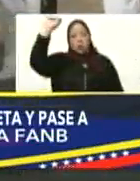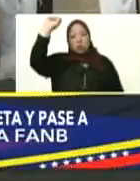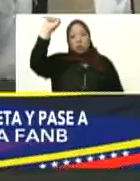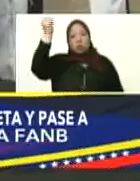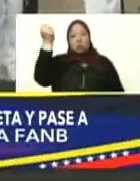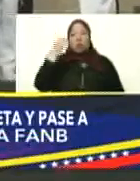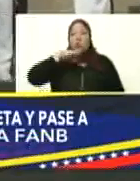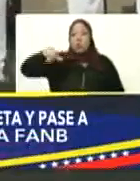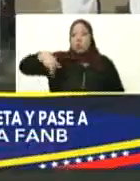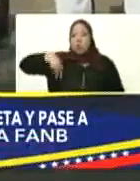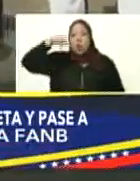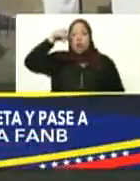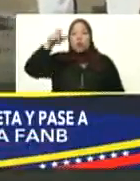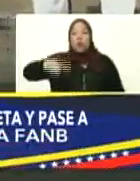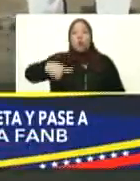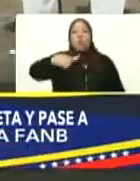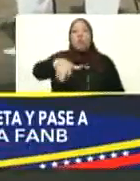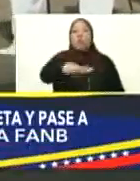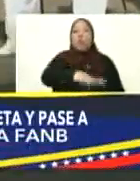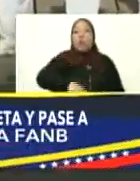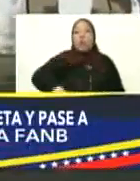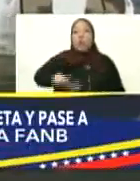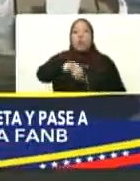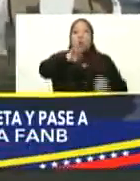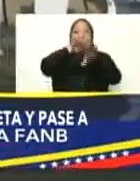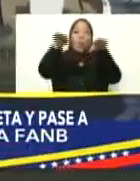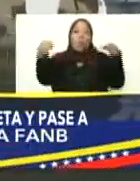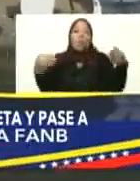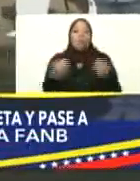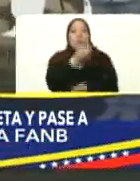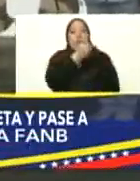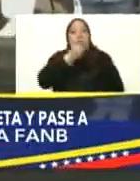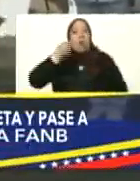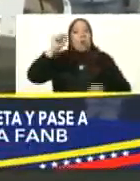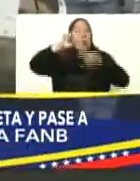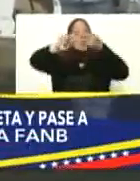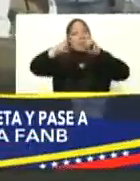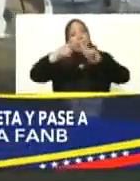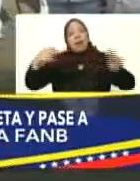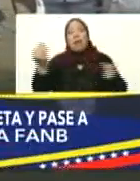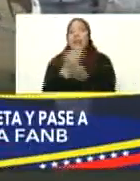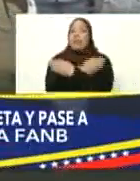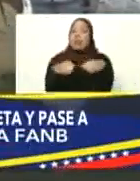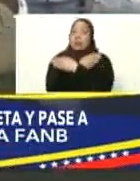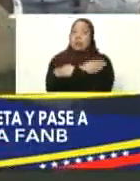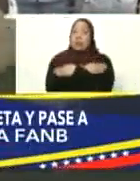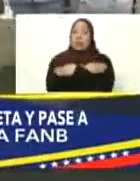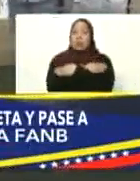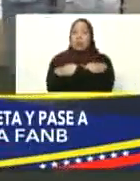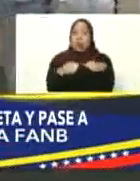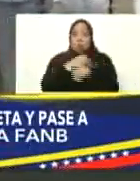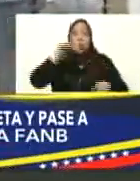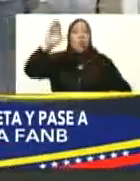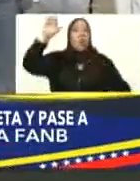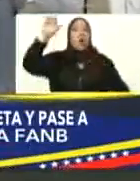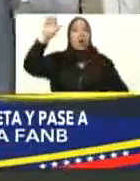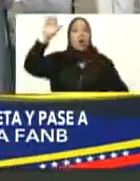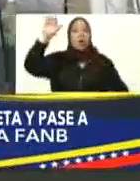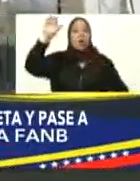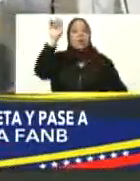dejándole a nuestro pueblo un mundo mejor de paz y felicidad. ¿Lo juran ustedes?